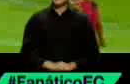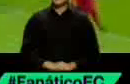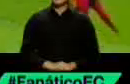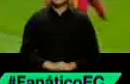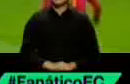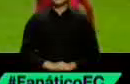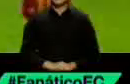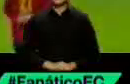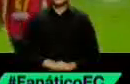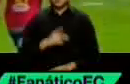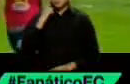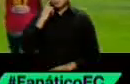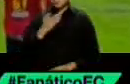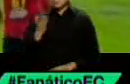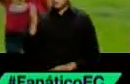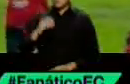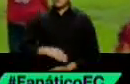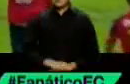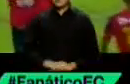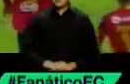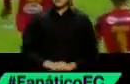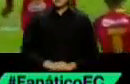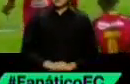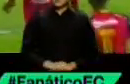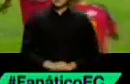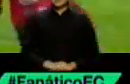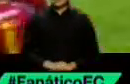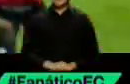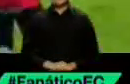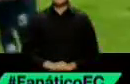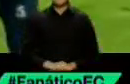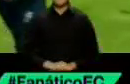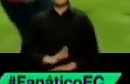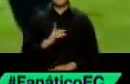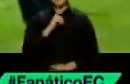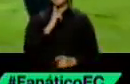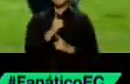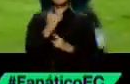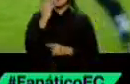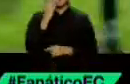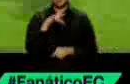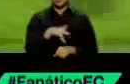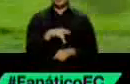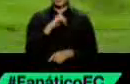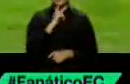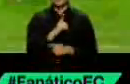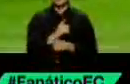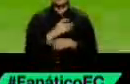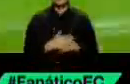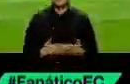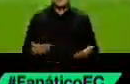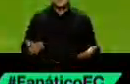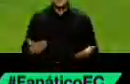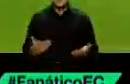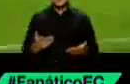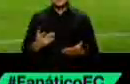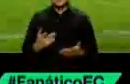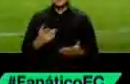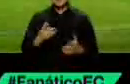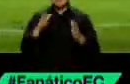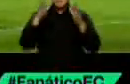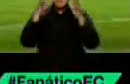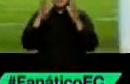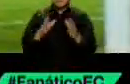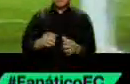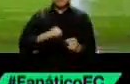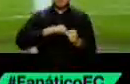de la jugada. Ahí está. Hay una mano evidente, clara, del defensor, que le va a permitir justamente a Lucas